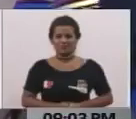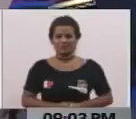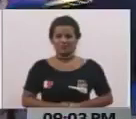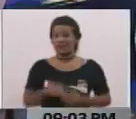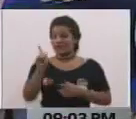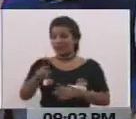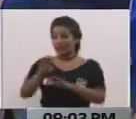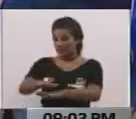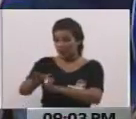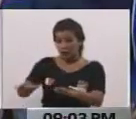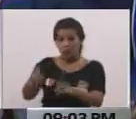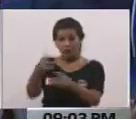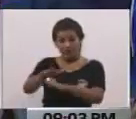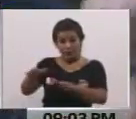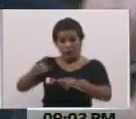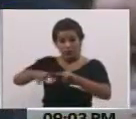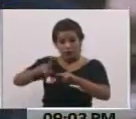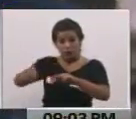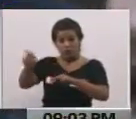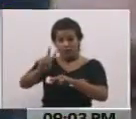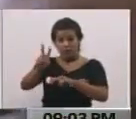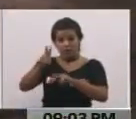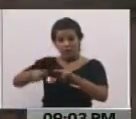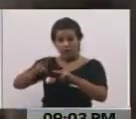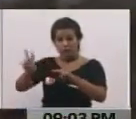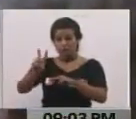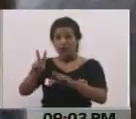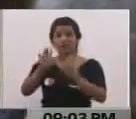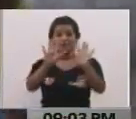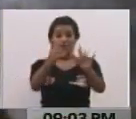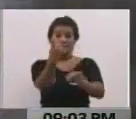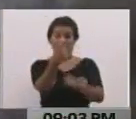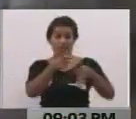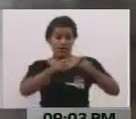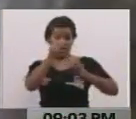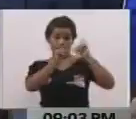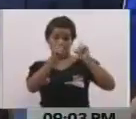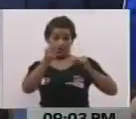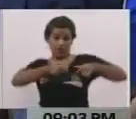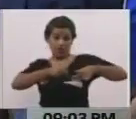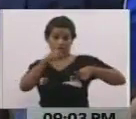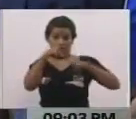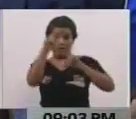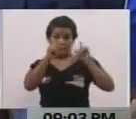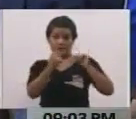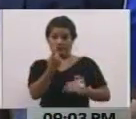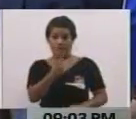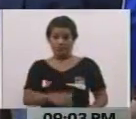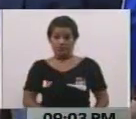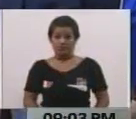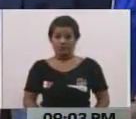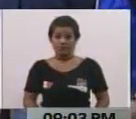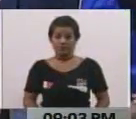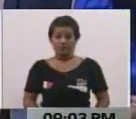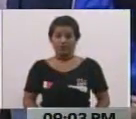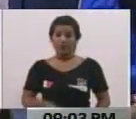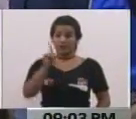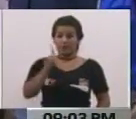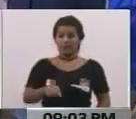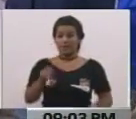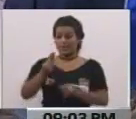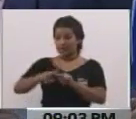A esos niños de Venezuela, a todos. Te voy a entregar la estrella también para que brille contigo. Eso mismo, a todos esos